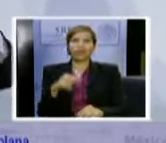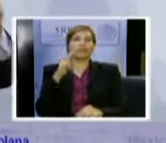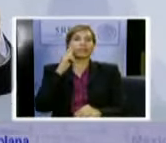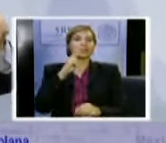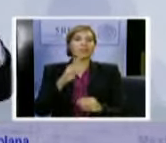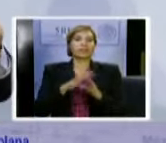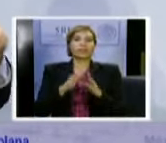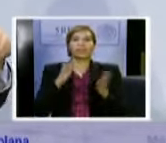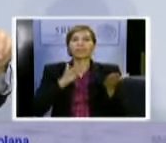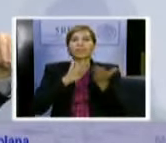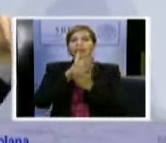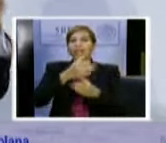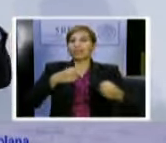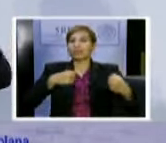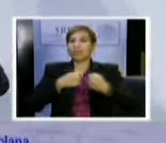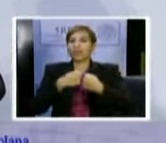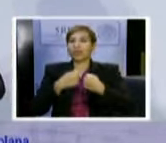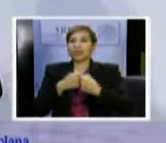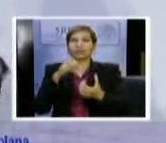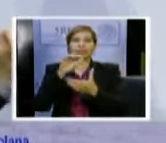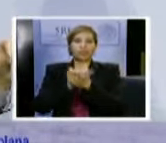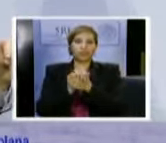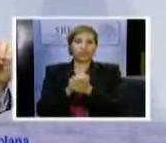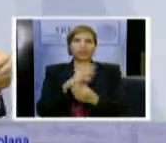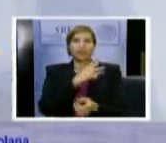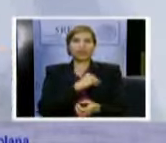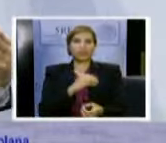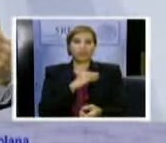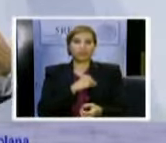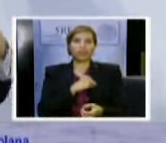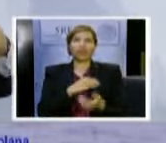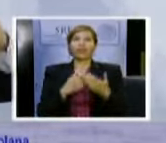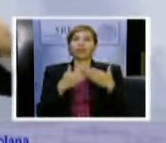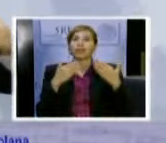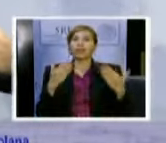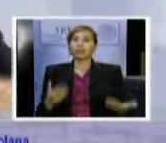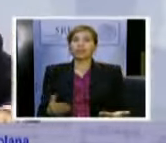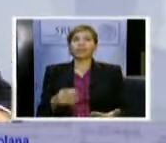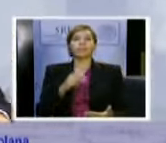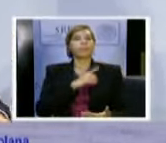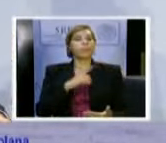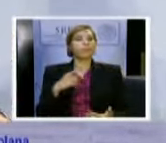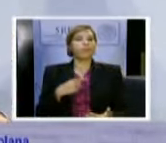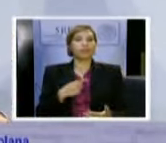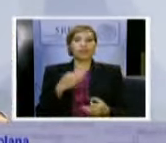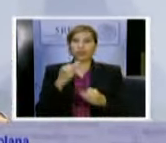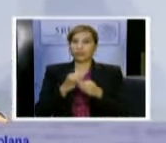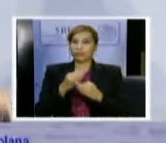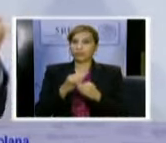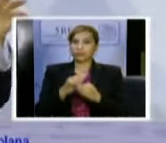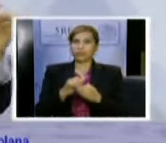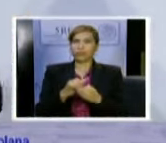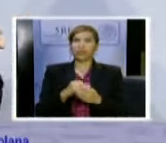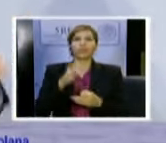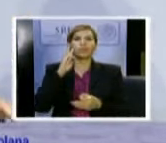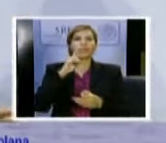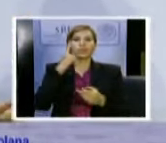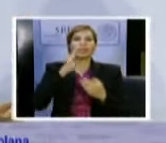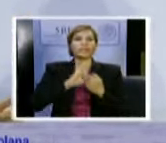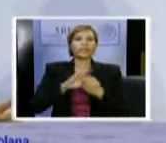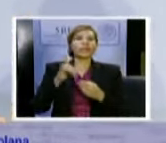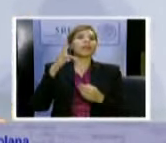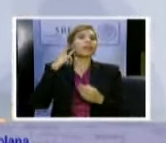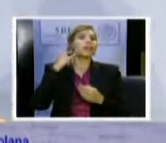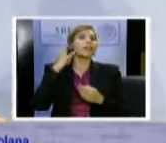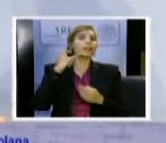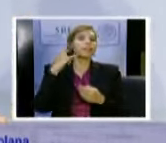veíamos pasando la frontera con esposas e hijos. Esto es algo que tenemos actualmente. Y tomemos el caso de